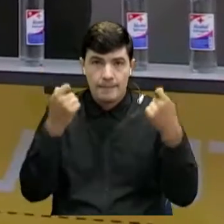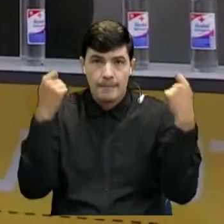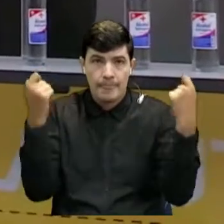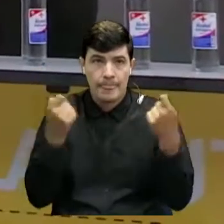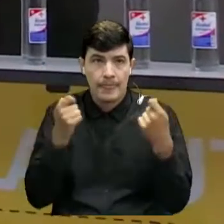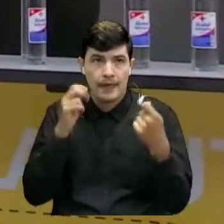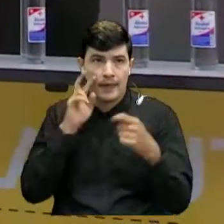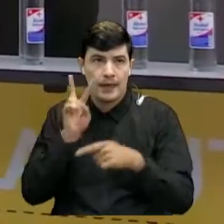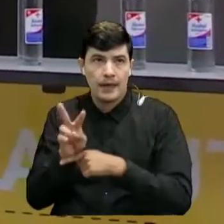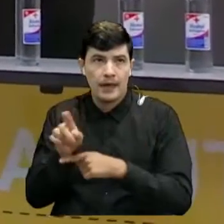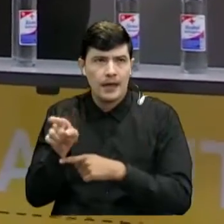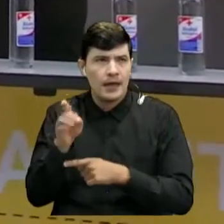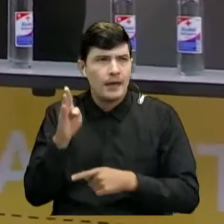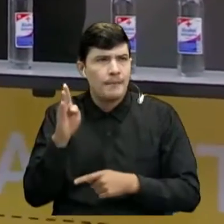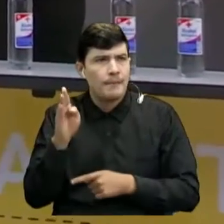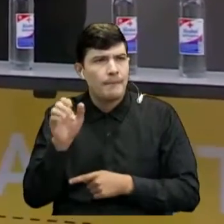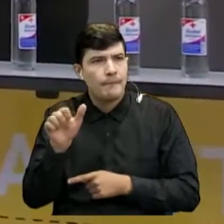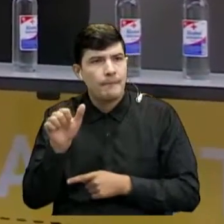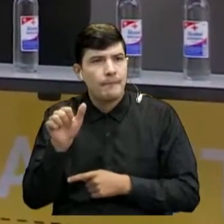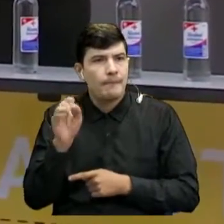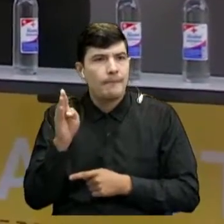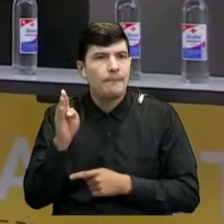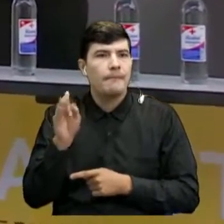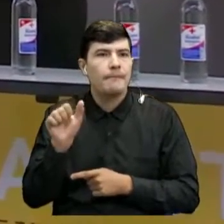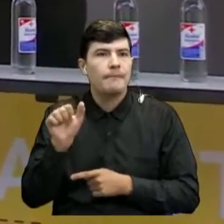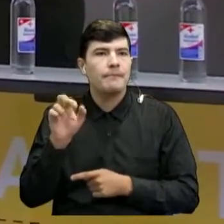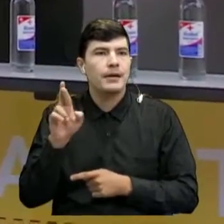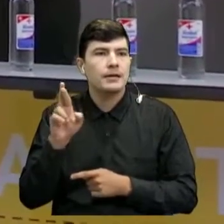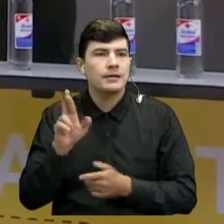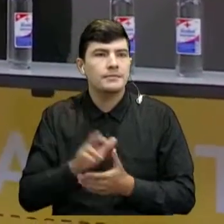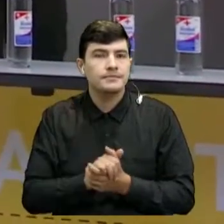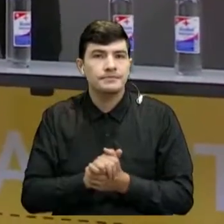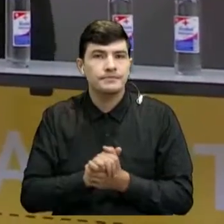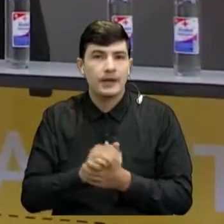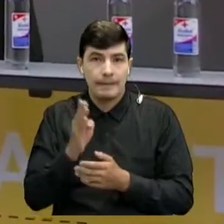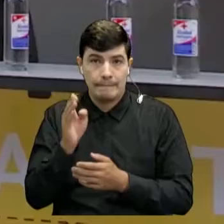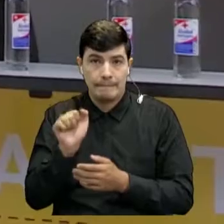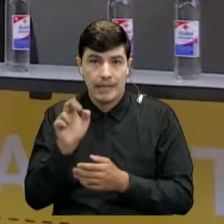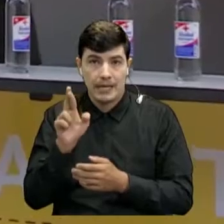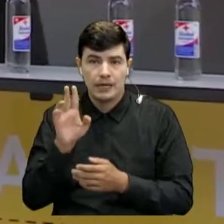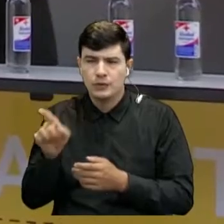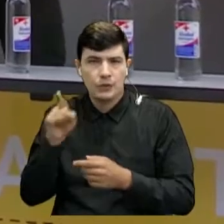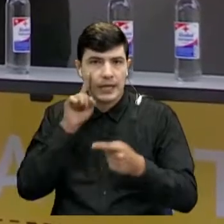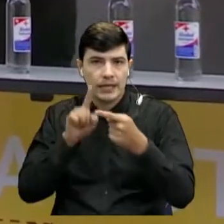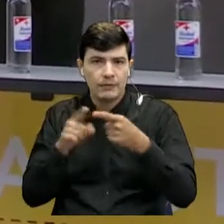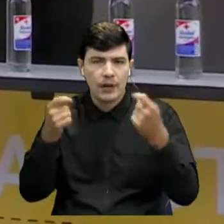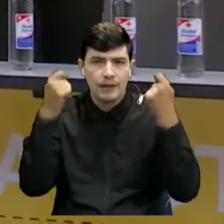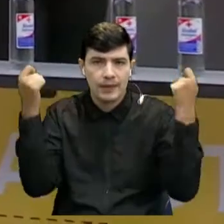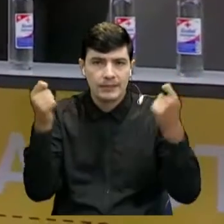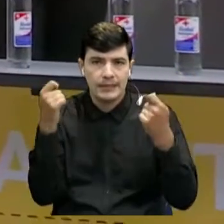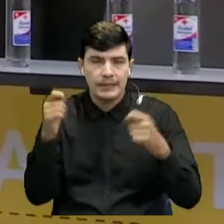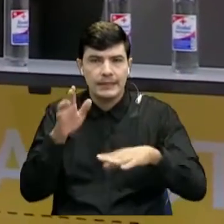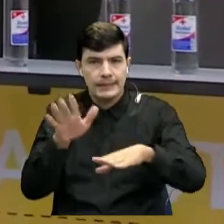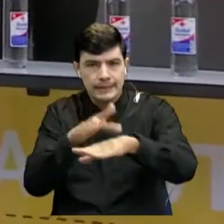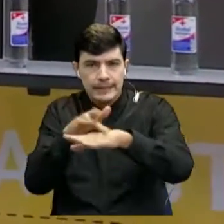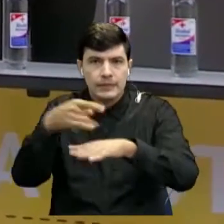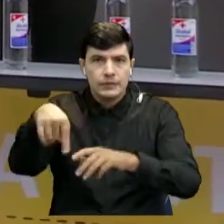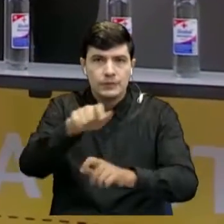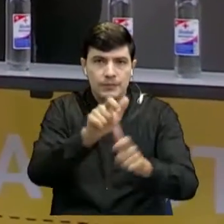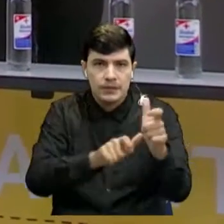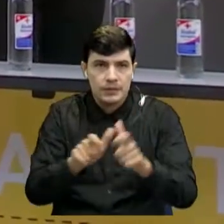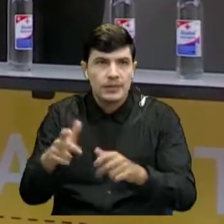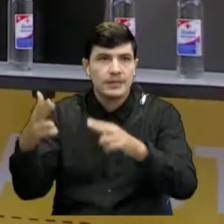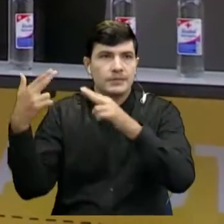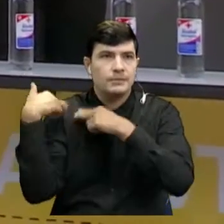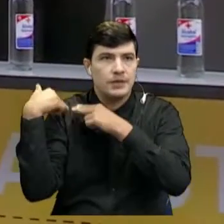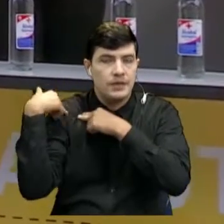VAR. Esta campaña lo que busca es generar la búsqueda de actores viales responsables, de conductores responsables.